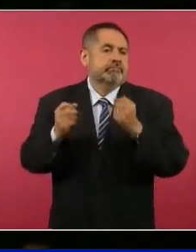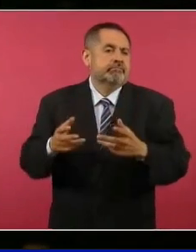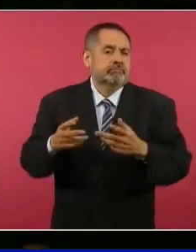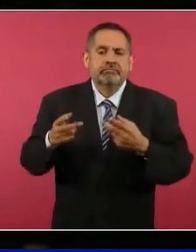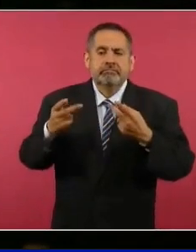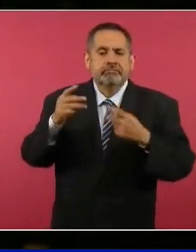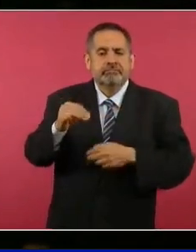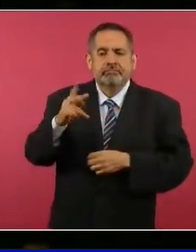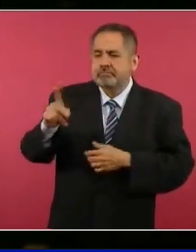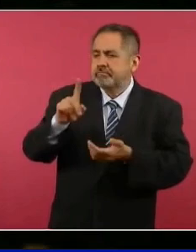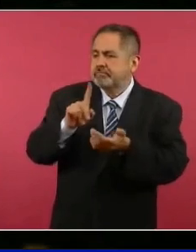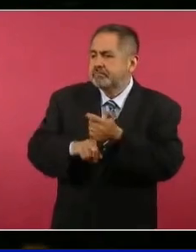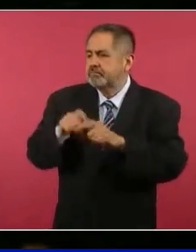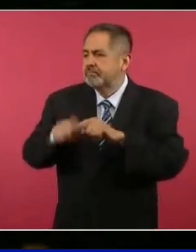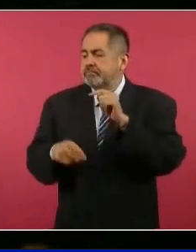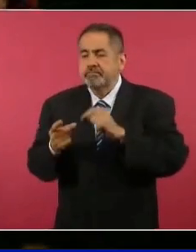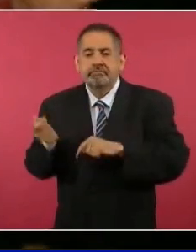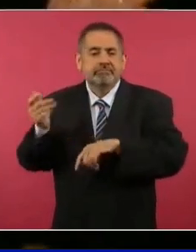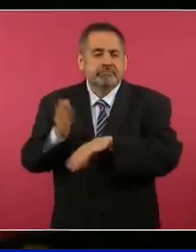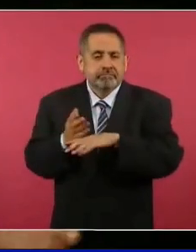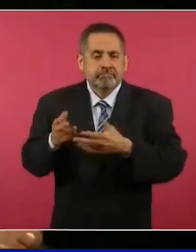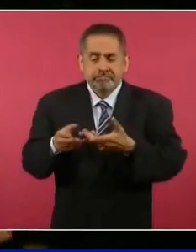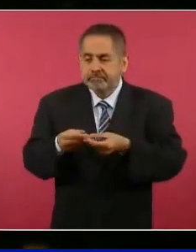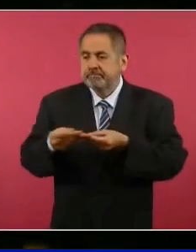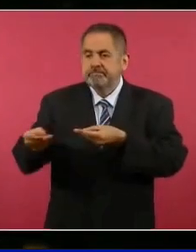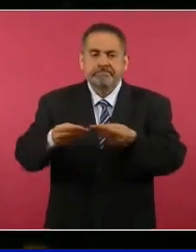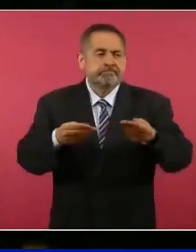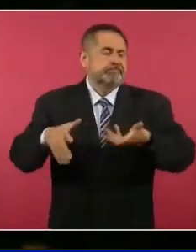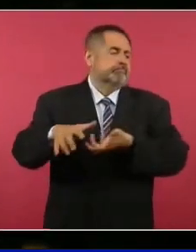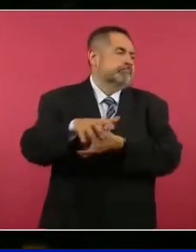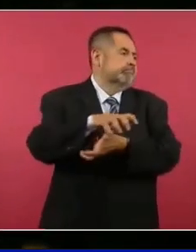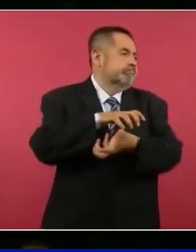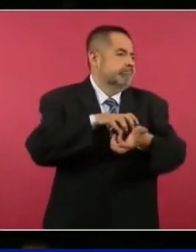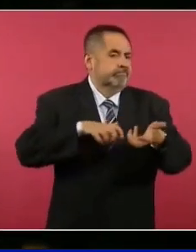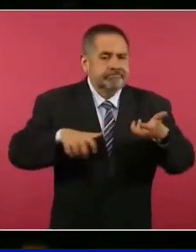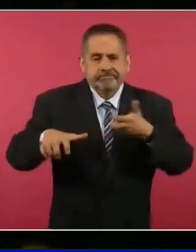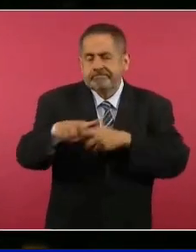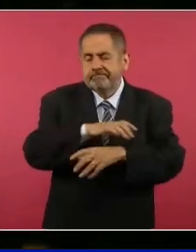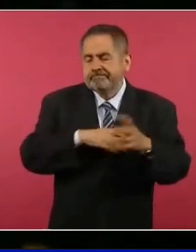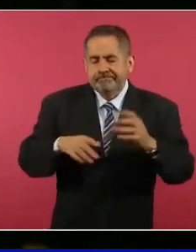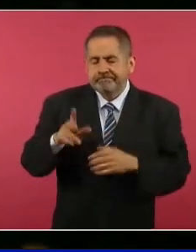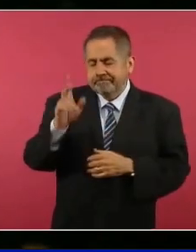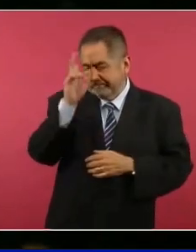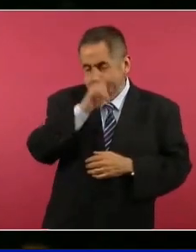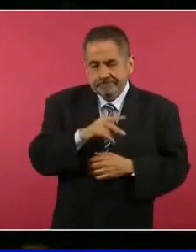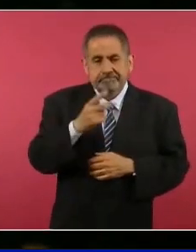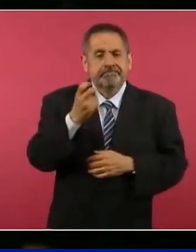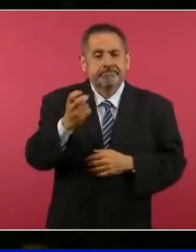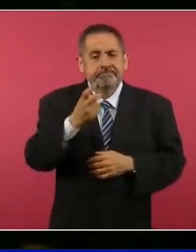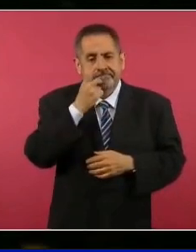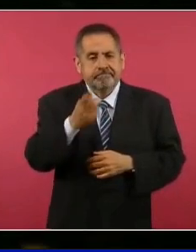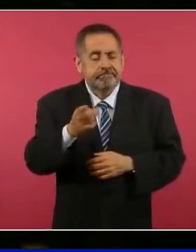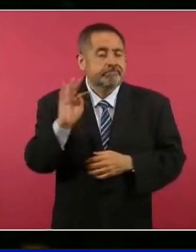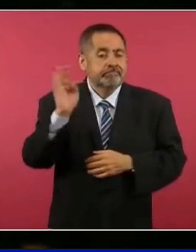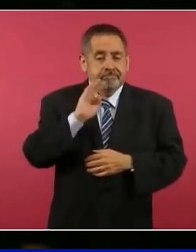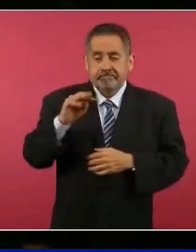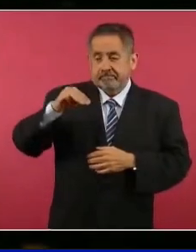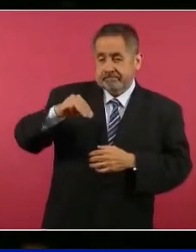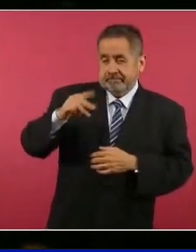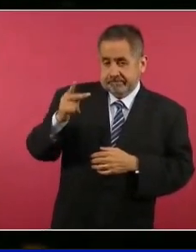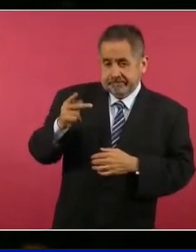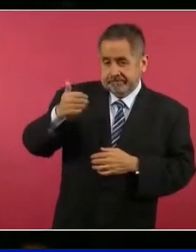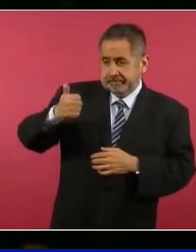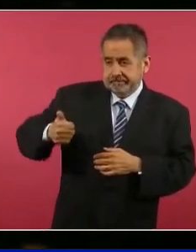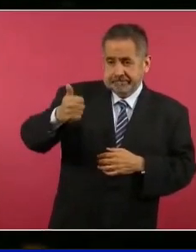sancionados y sus carpetas 60 se tienen que repartir entre los demás, y es un cuento de nunca acabar. Por eso decimos que si cada ministerio